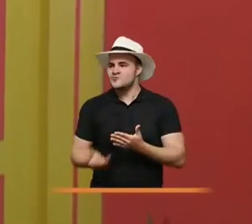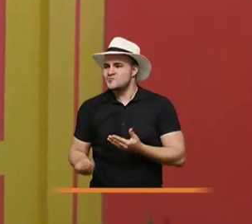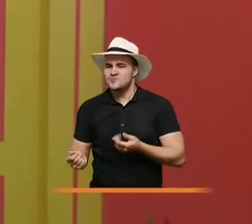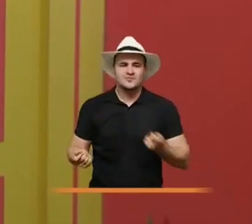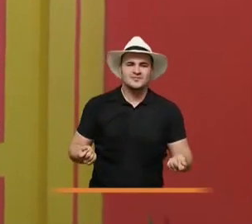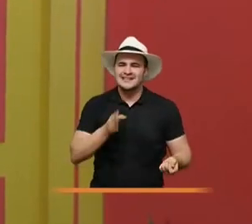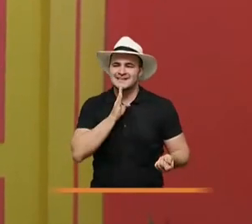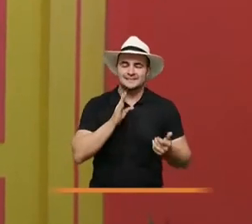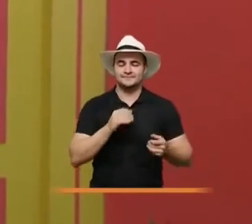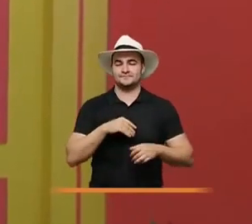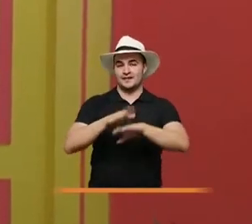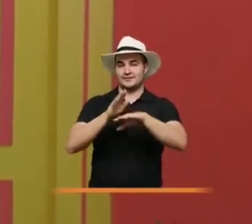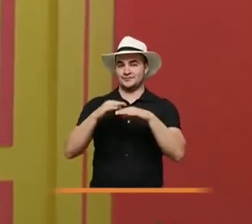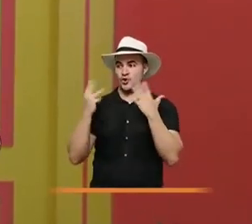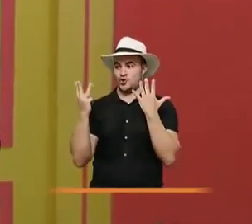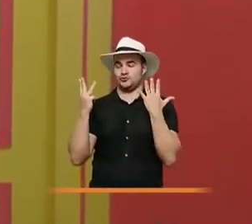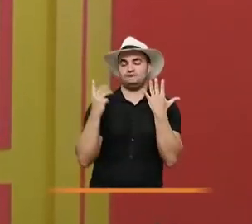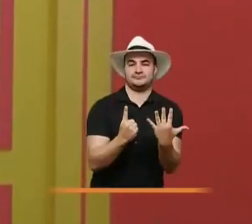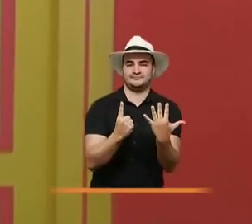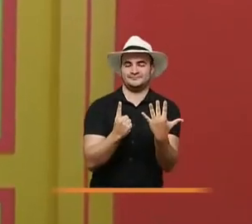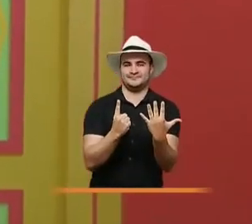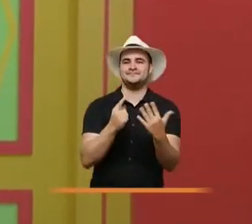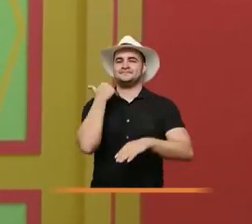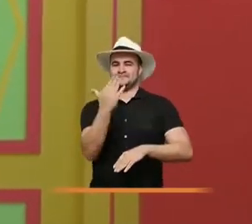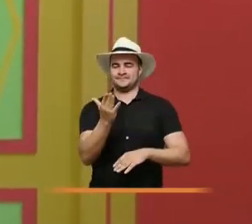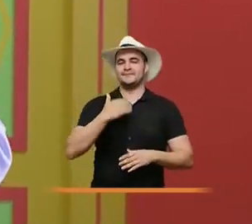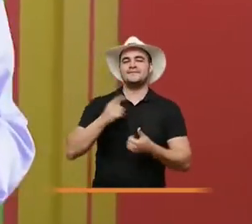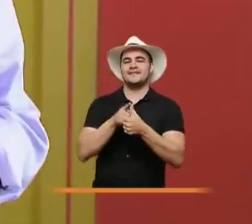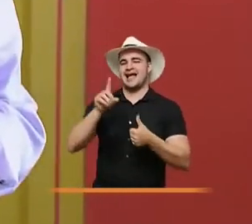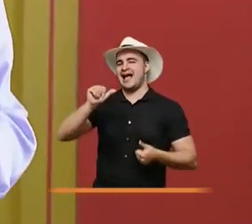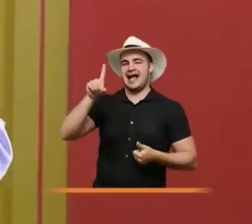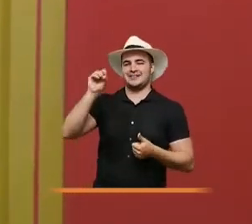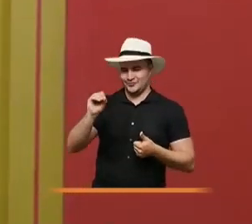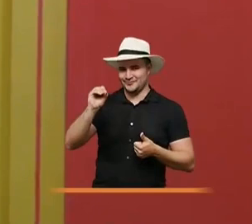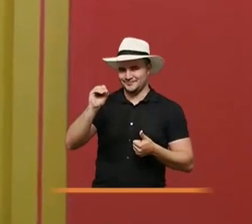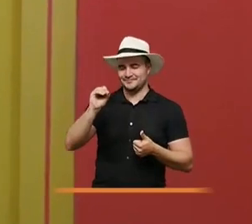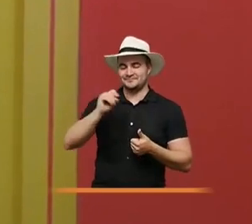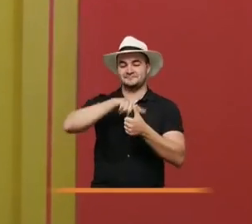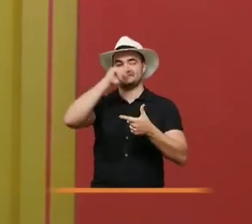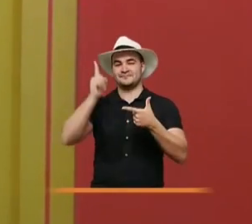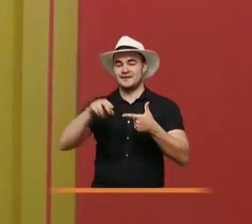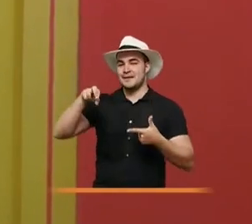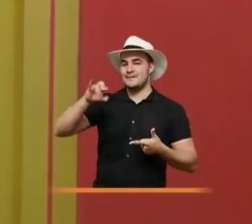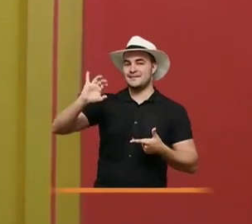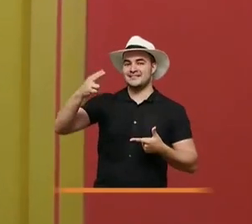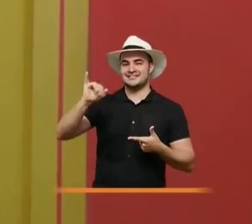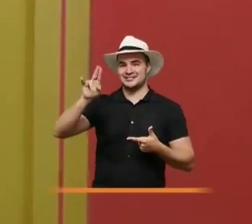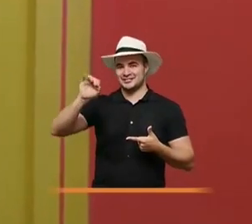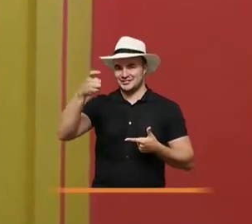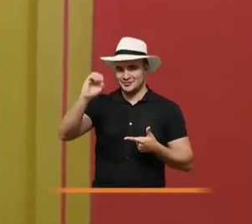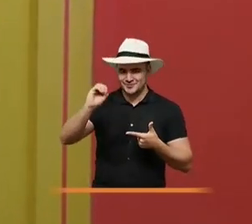clasifica a la siguiente vuelta el probador aldo julián ocampo clasifica pichingo